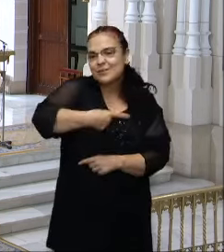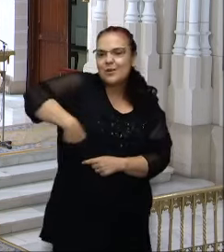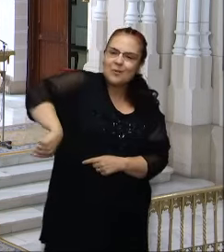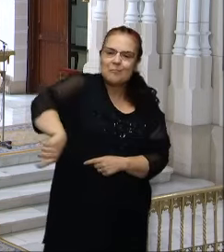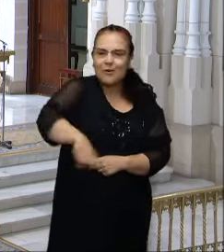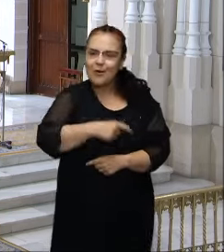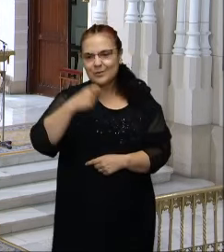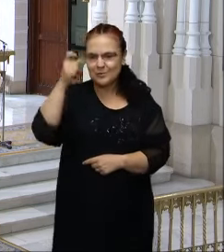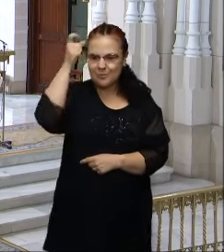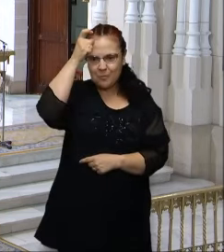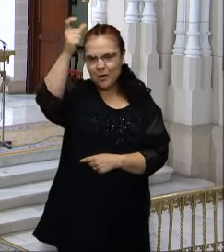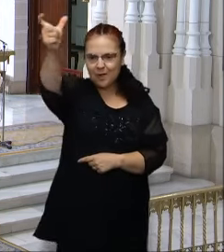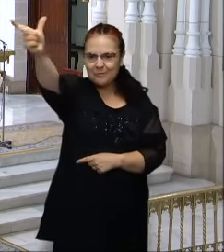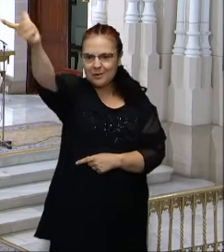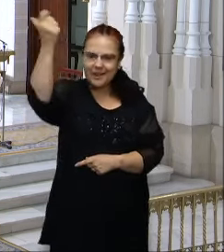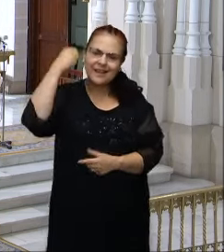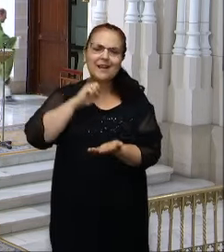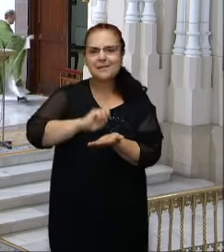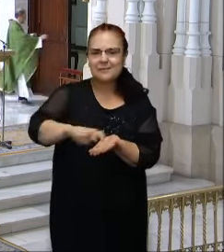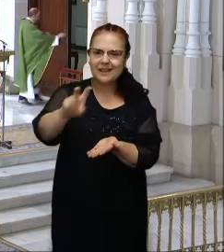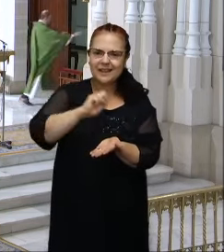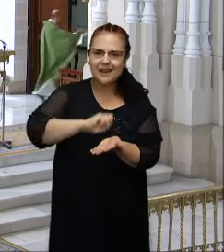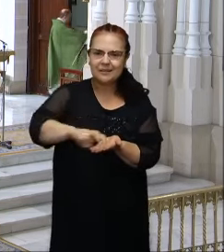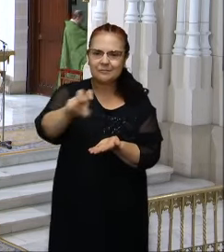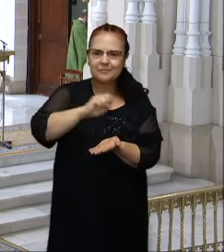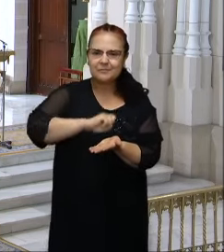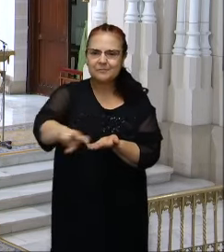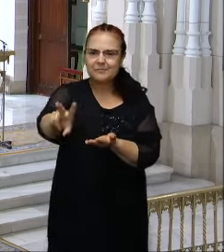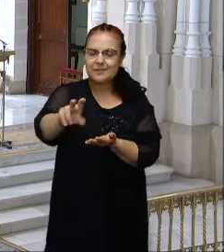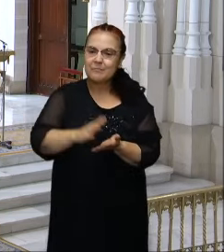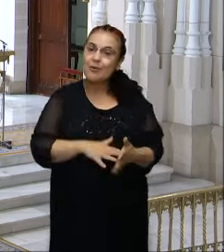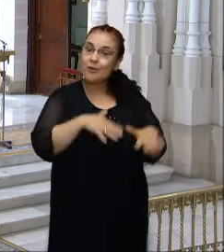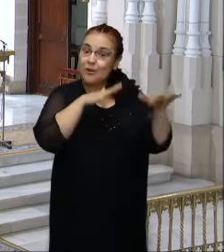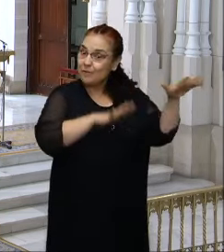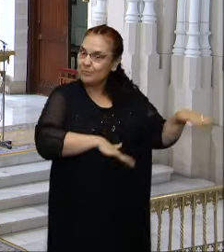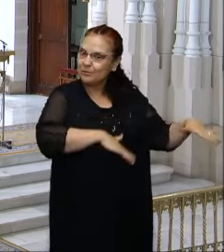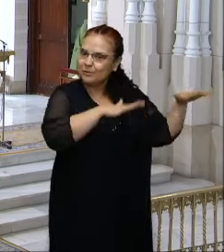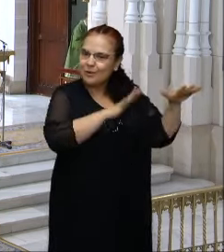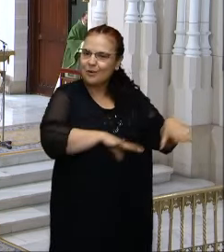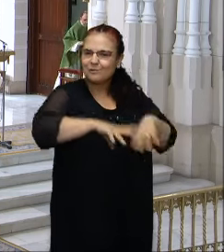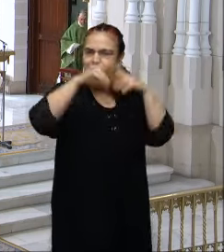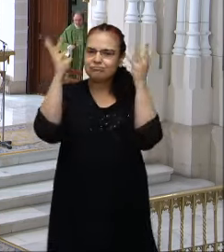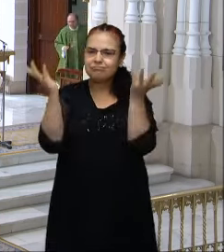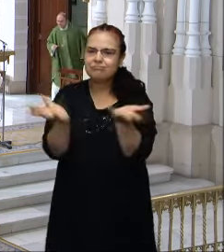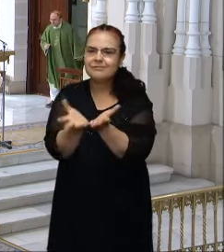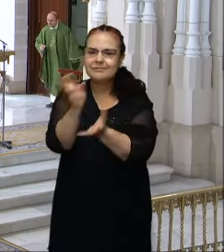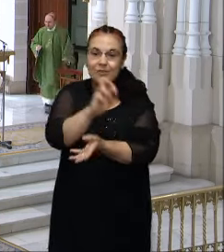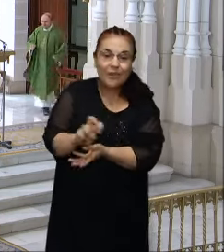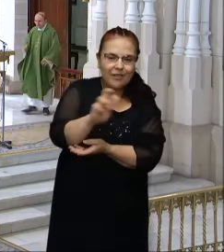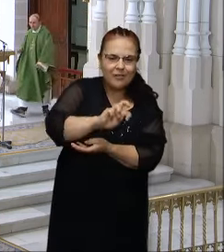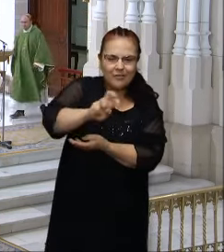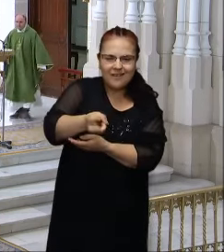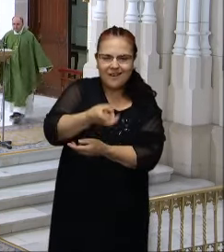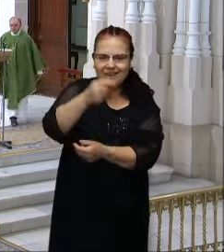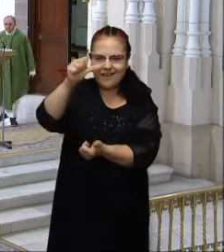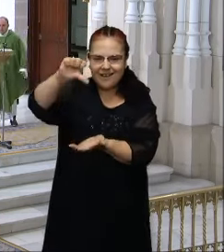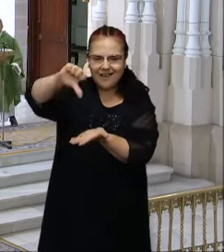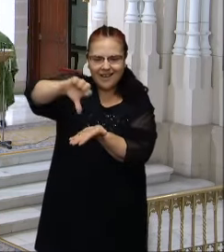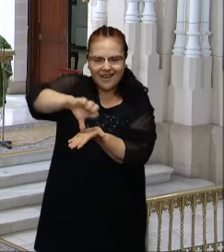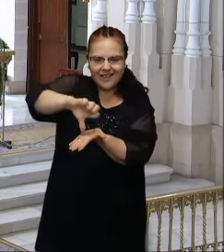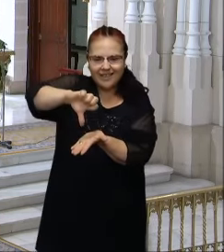eternidad. Somos un pueblo que camina, que marcha por el mundo buscando otra